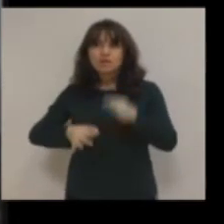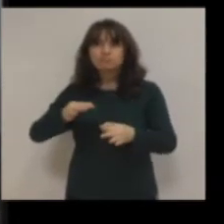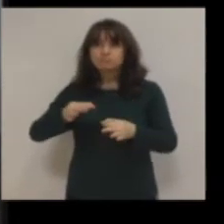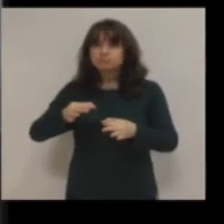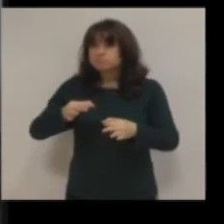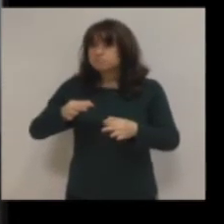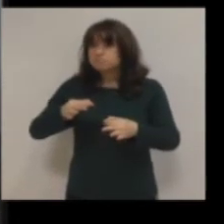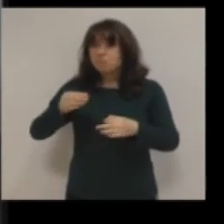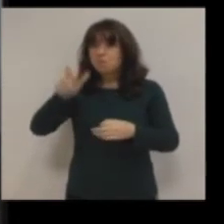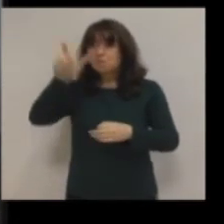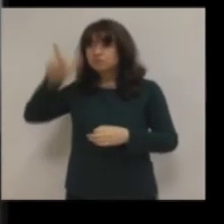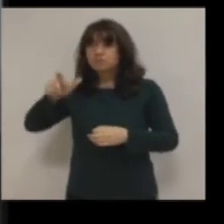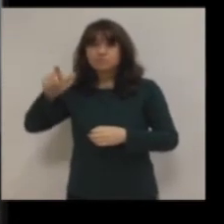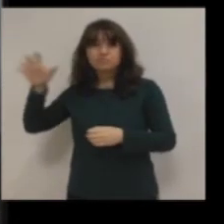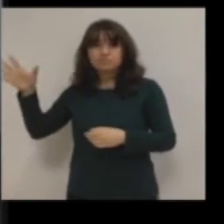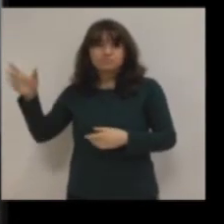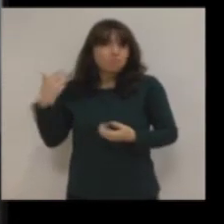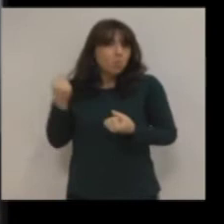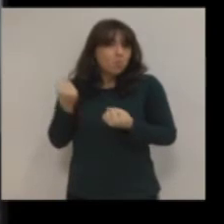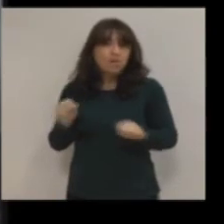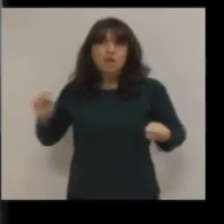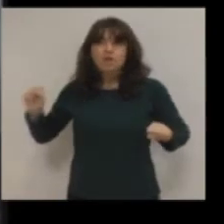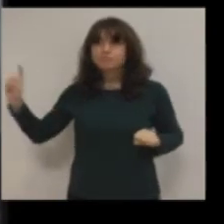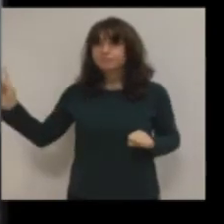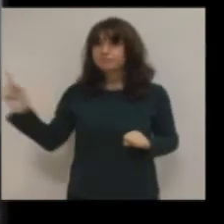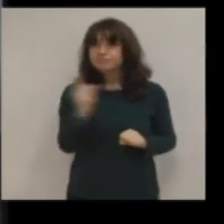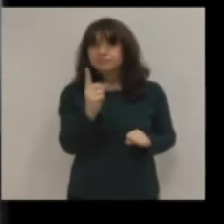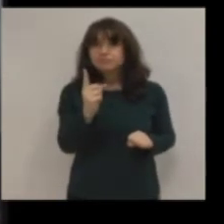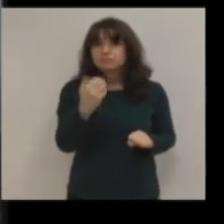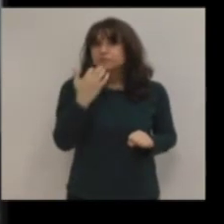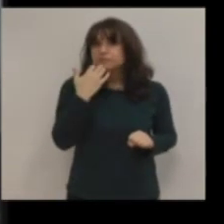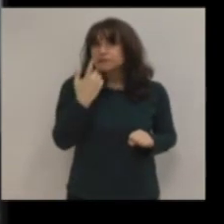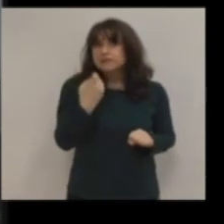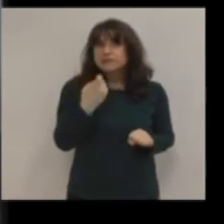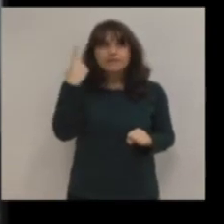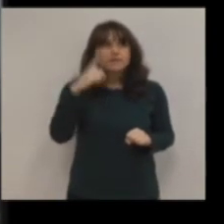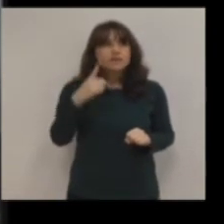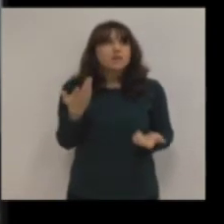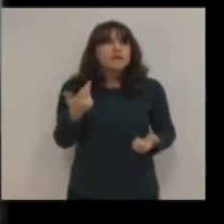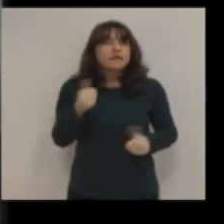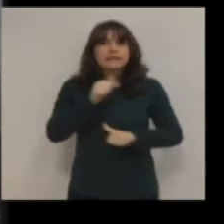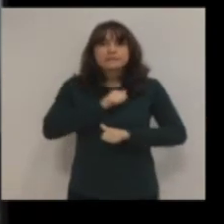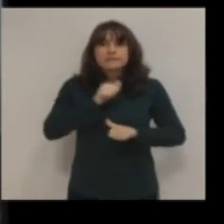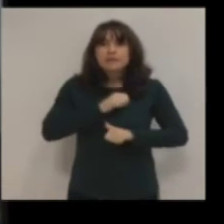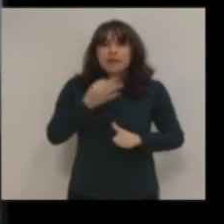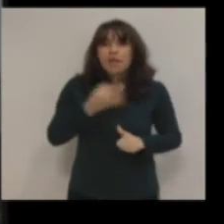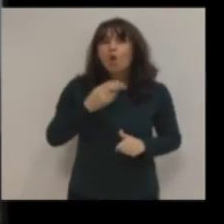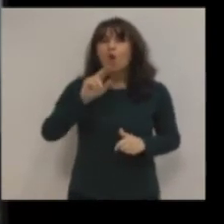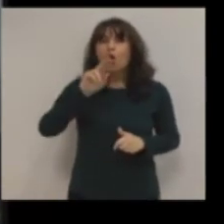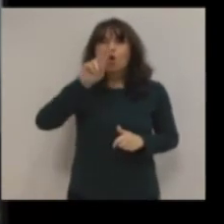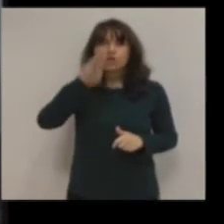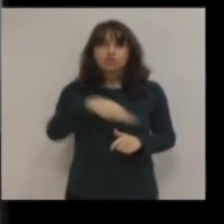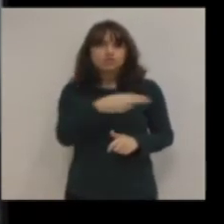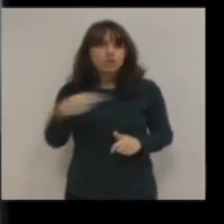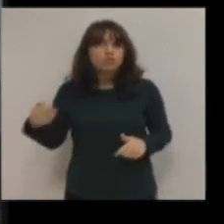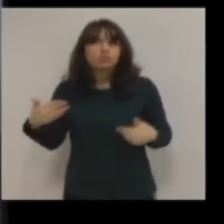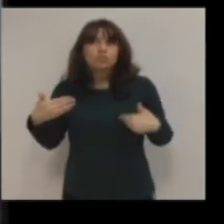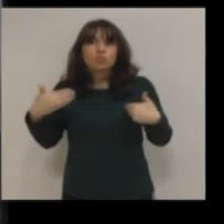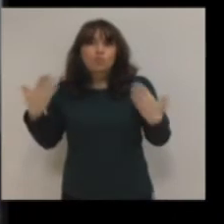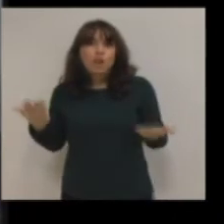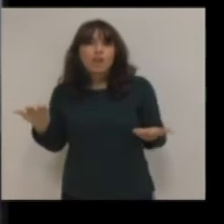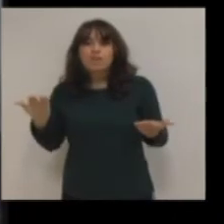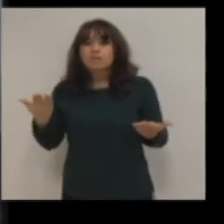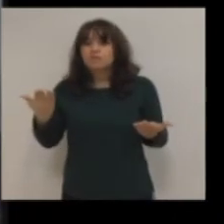cualquier ciudadano que quisiera saber qué podía esperar y qué resultados podía obtener en todos